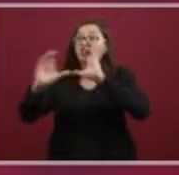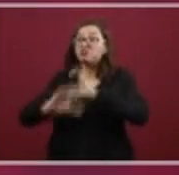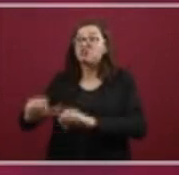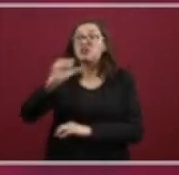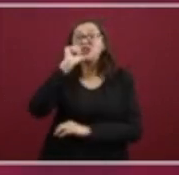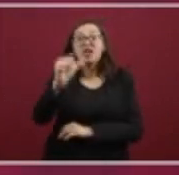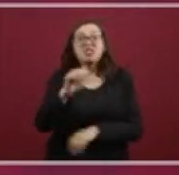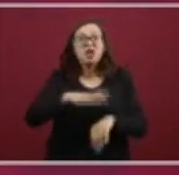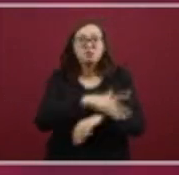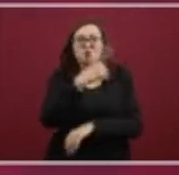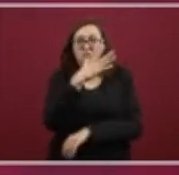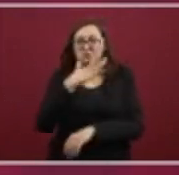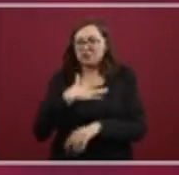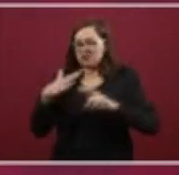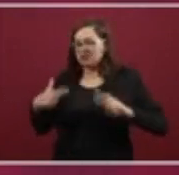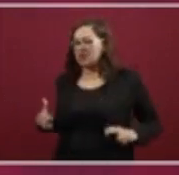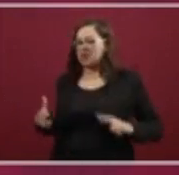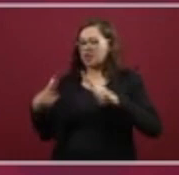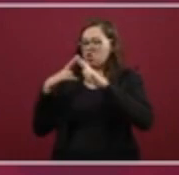pertenecía a una religión